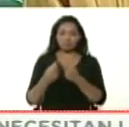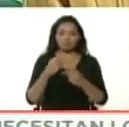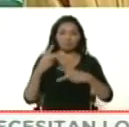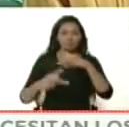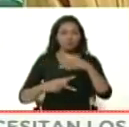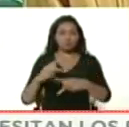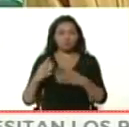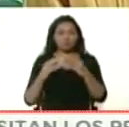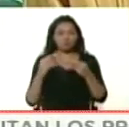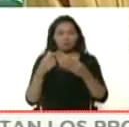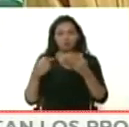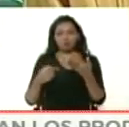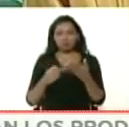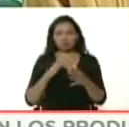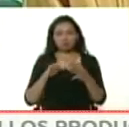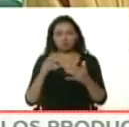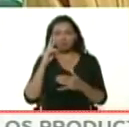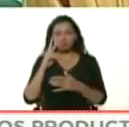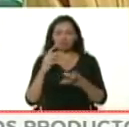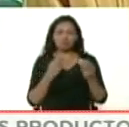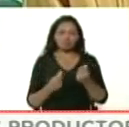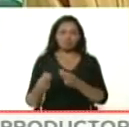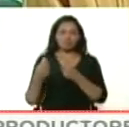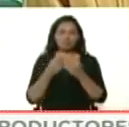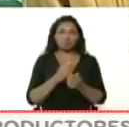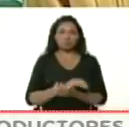todos los aspectos que tienen que ver con la economía.